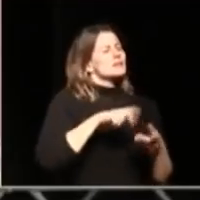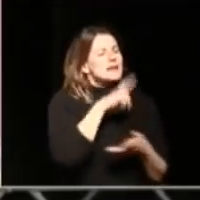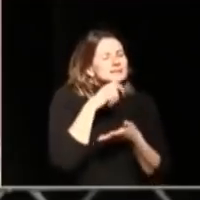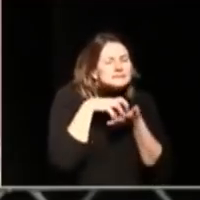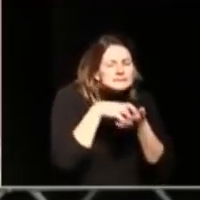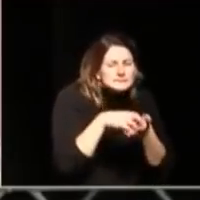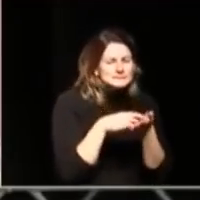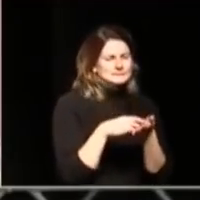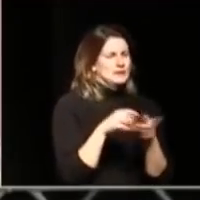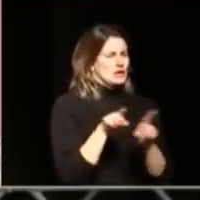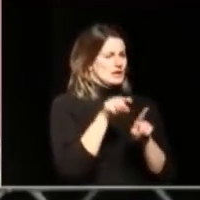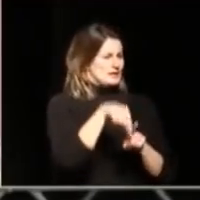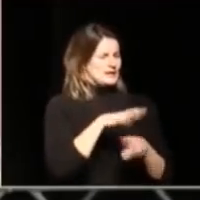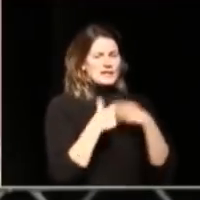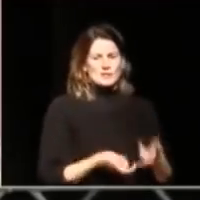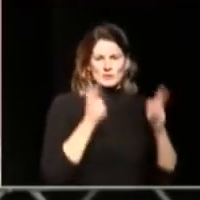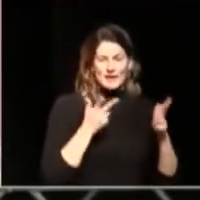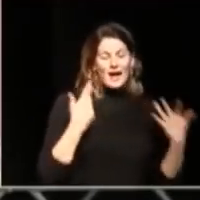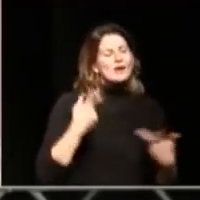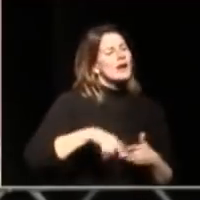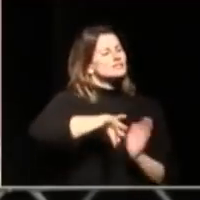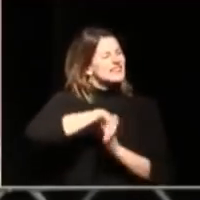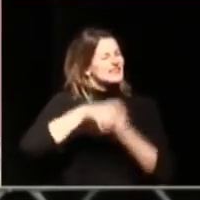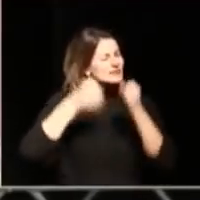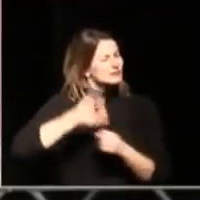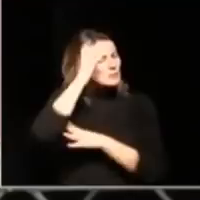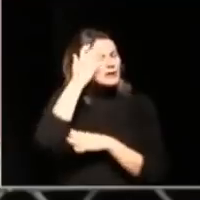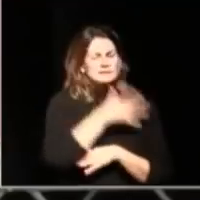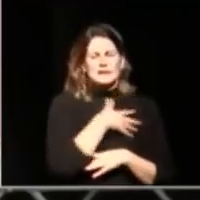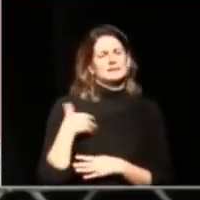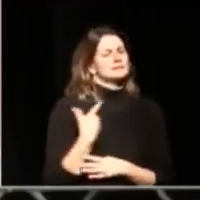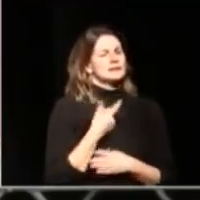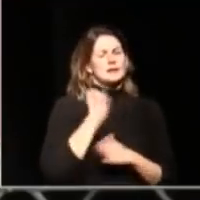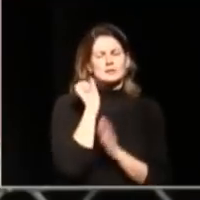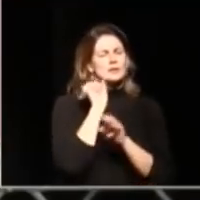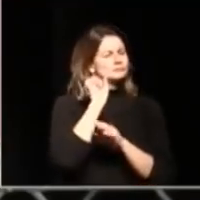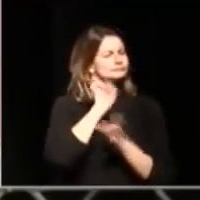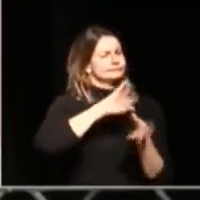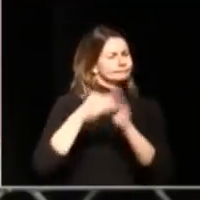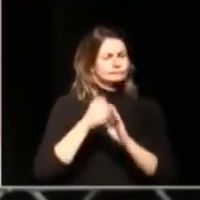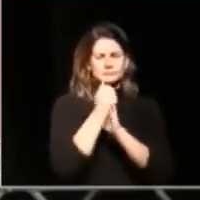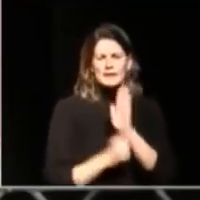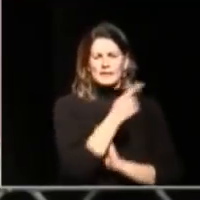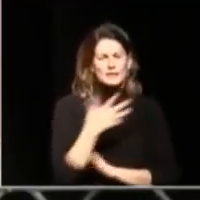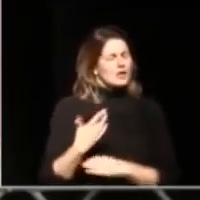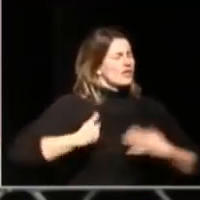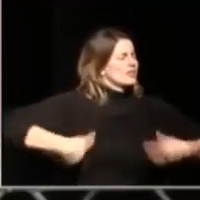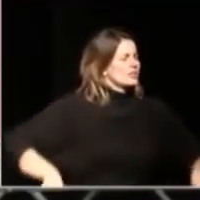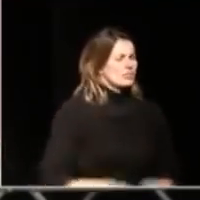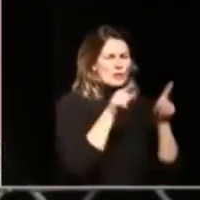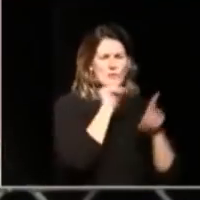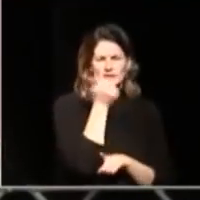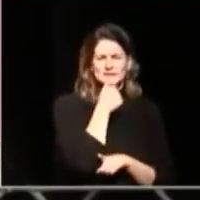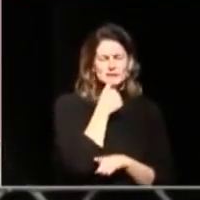Y ahora mismo tenemos una derecha monárquica en España que está dispuesta a aplicar el 155 contra quien sea